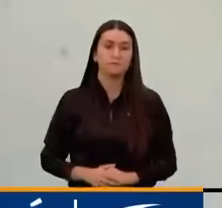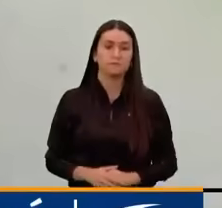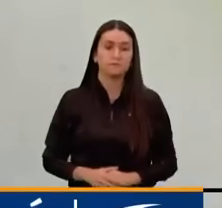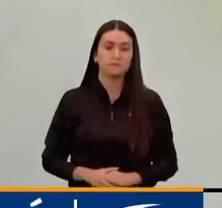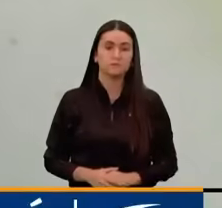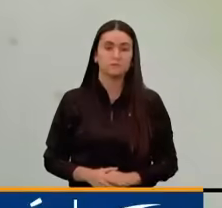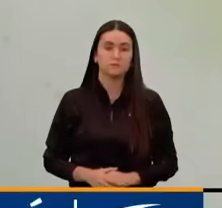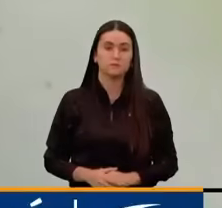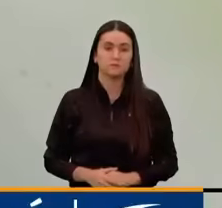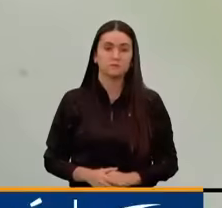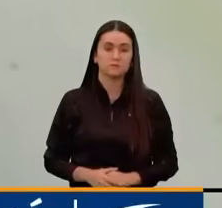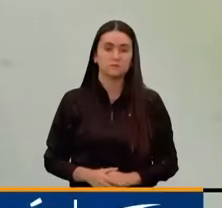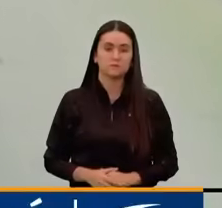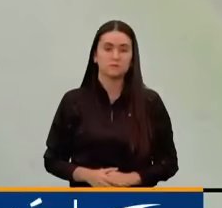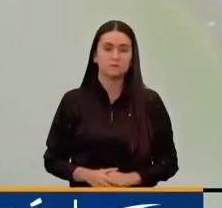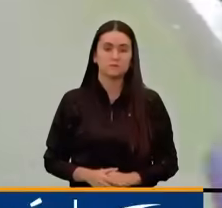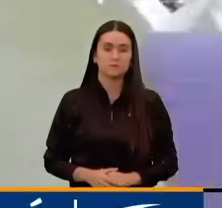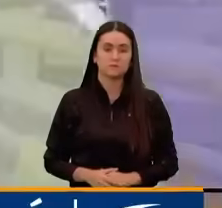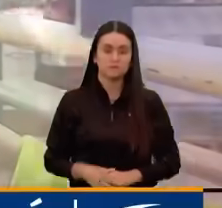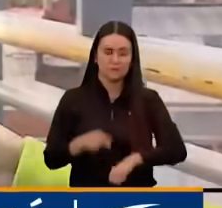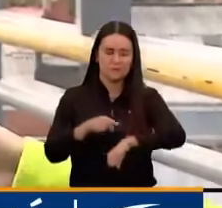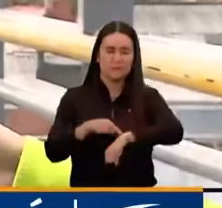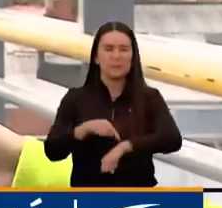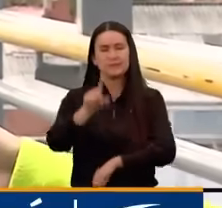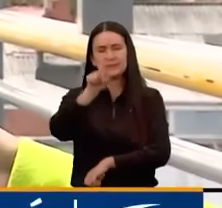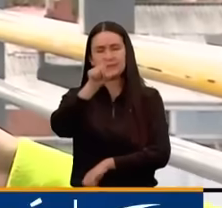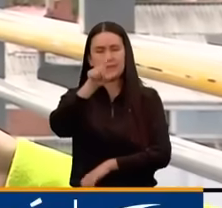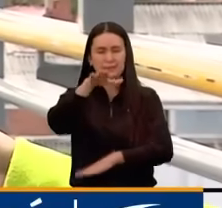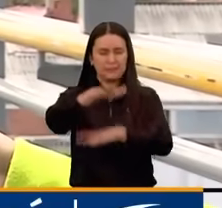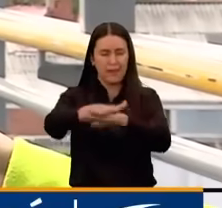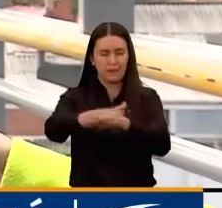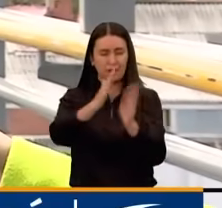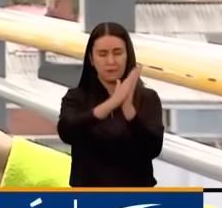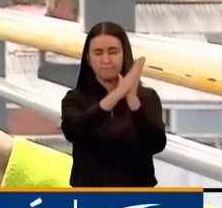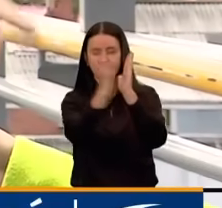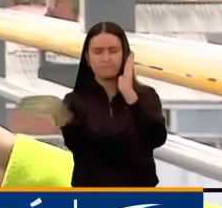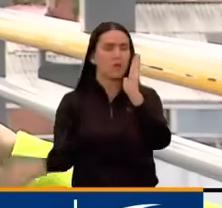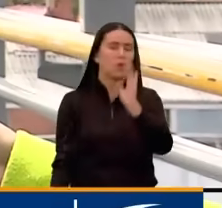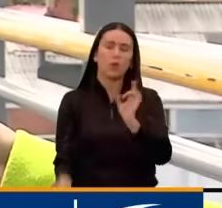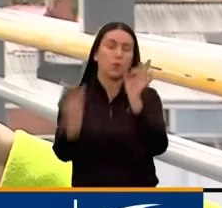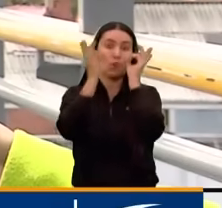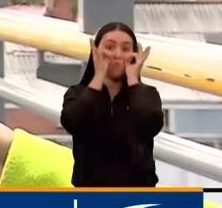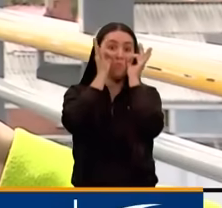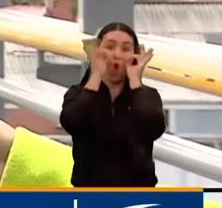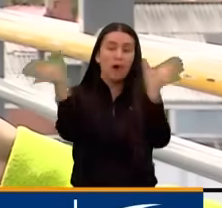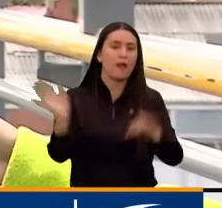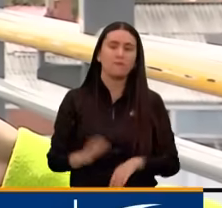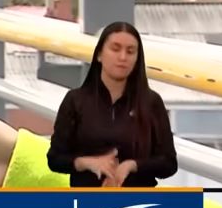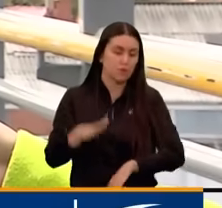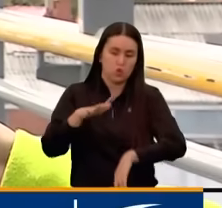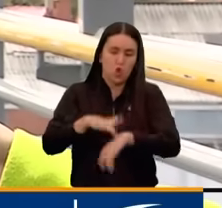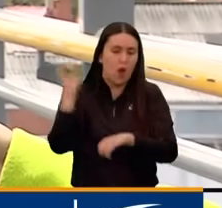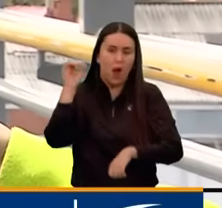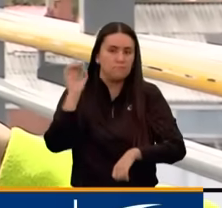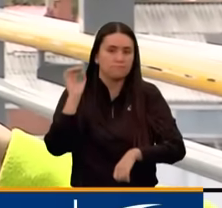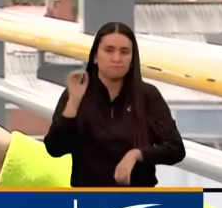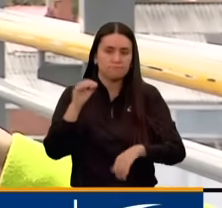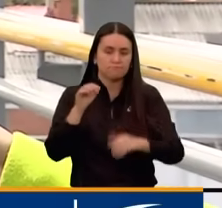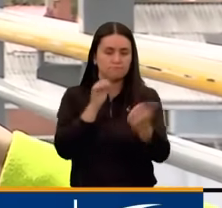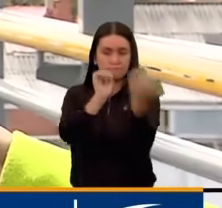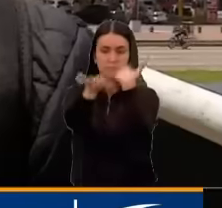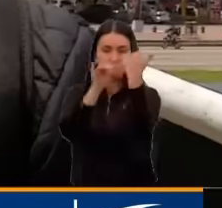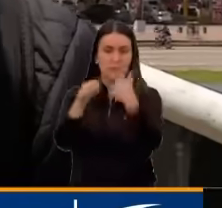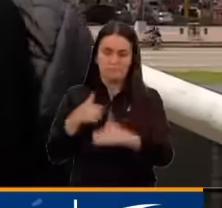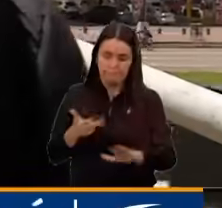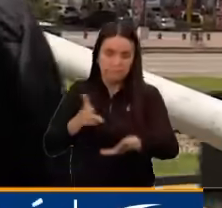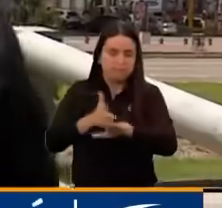teléfono. O sea, después de las 6 de la tarde, terrible. Le toca a uno meterse por la avenida Quito, no hay